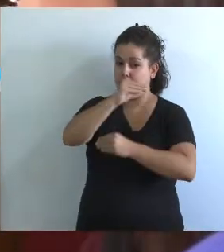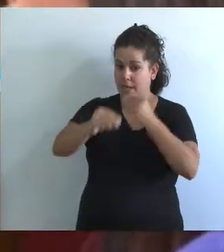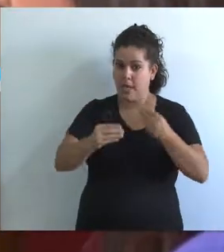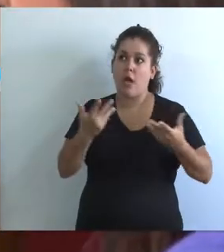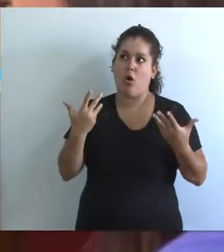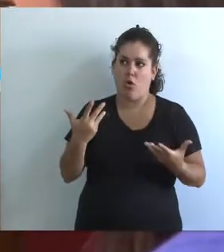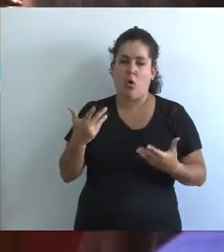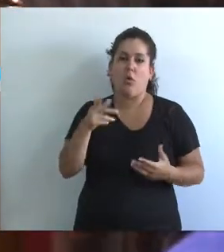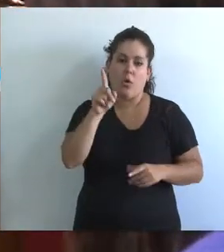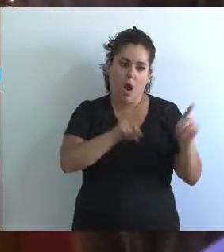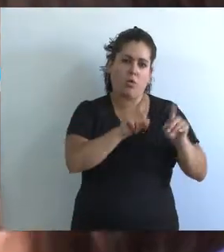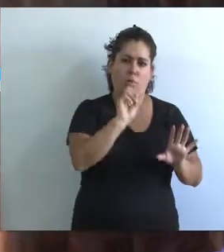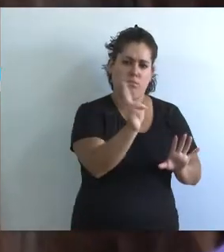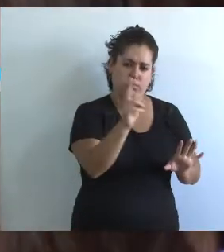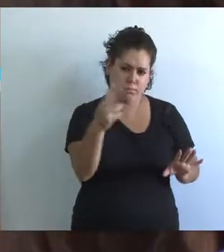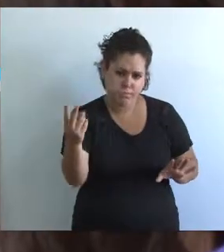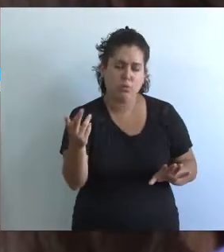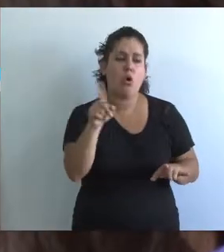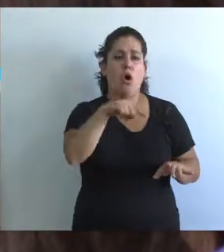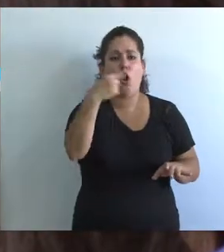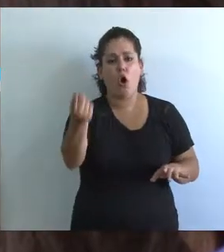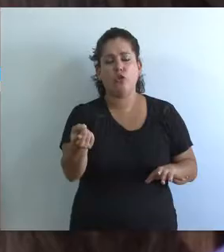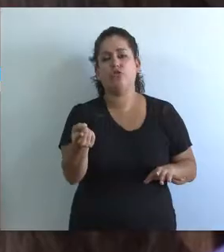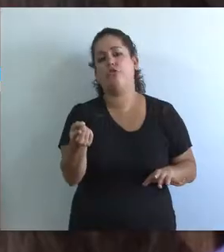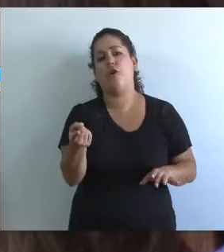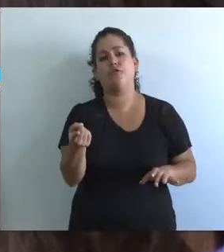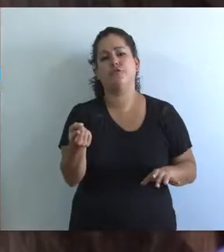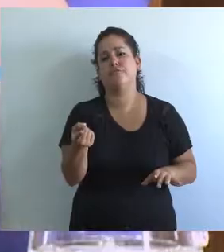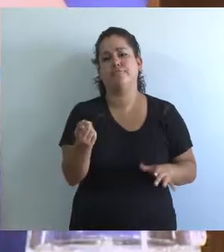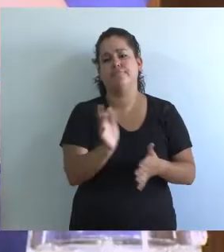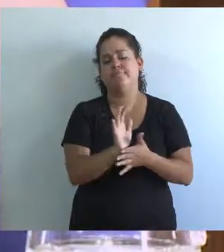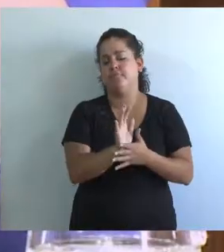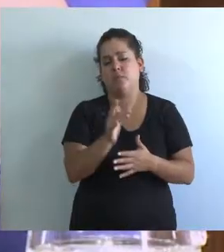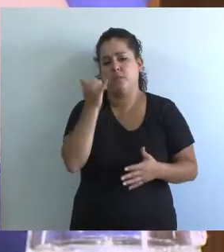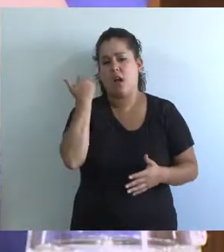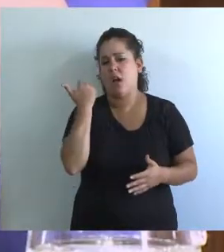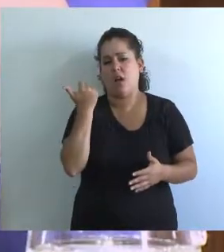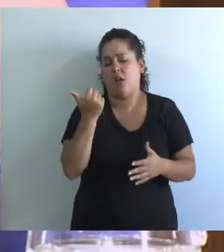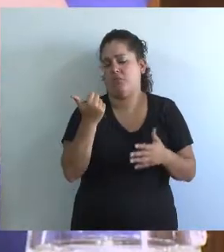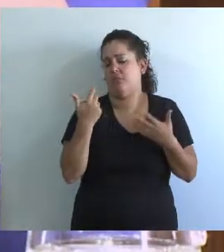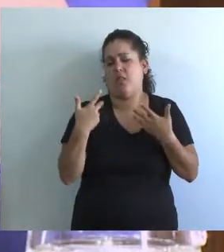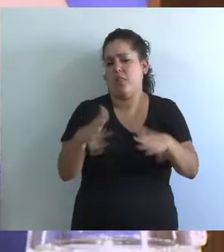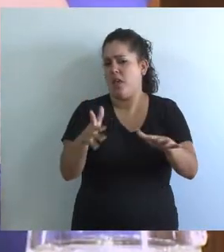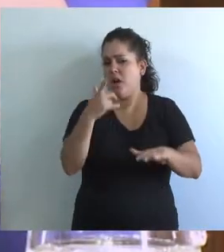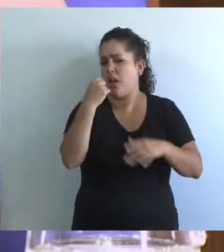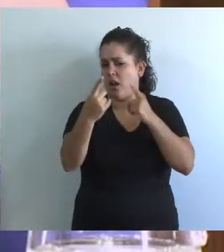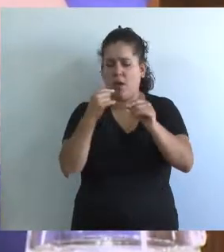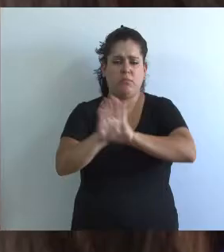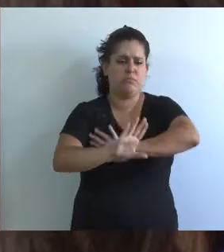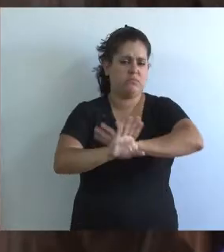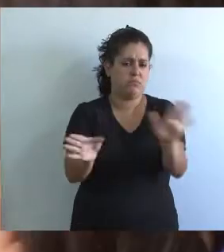que lógicamente algunos han muerto, otros han depuesto su acción judicial, su